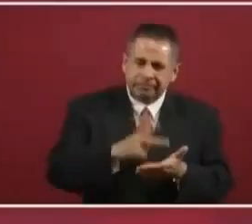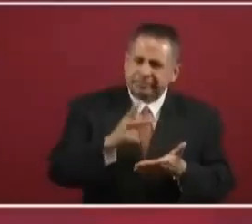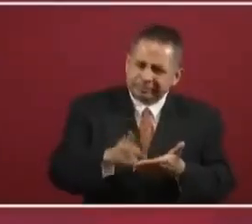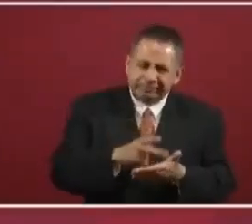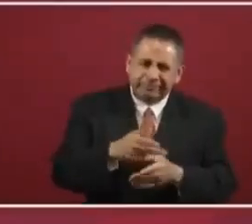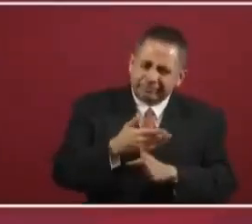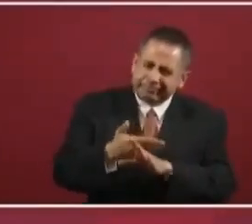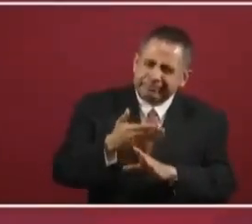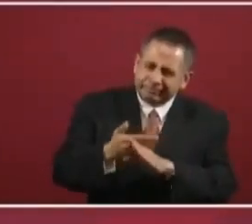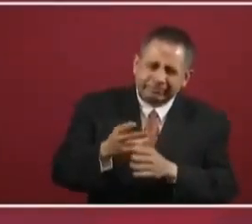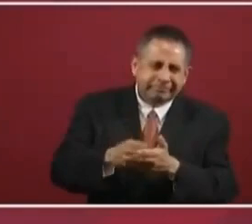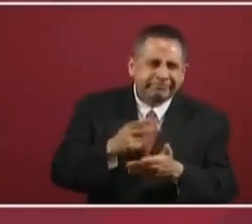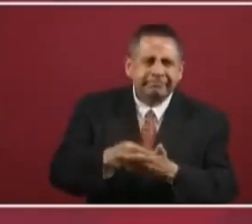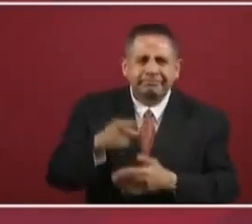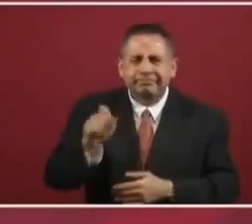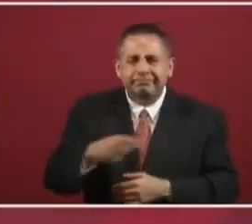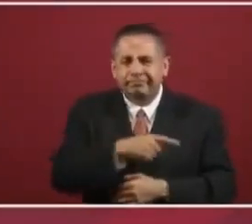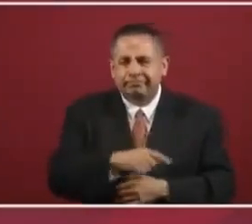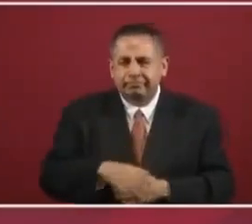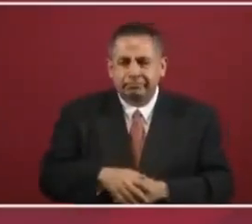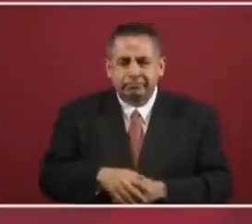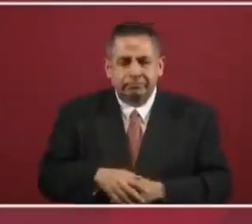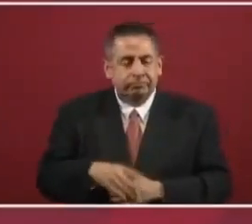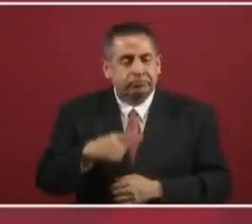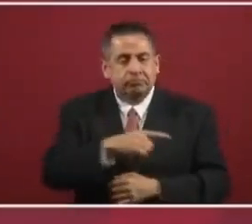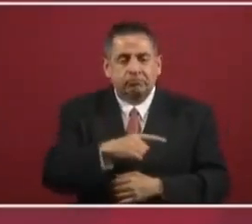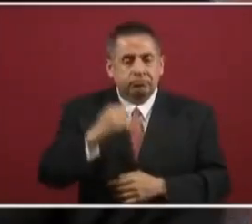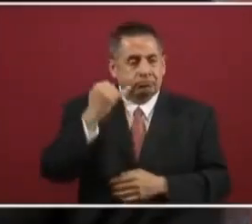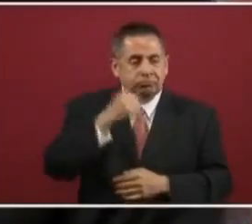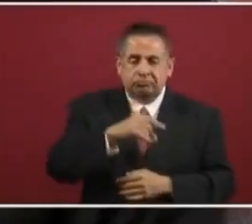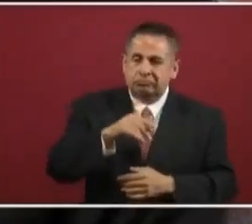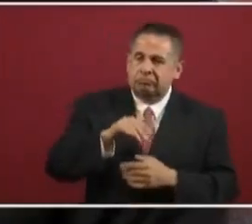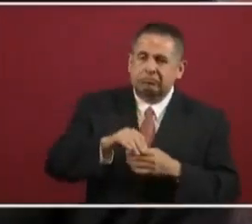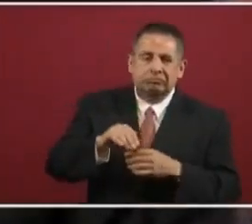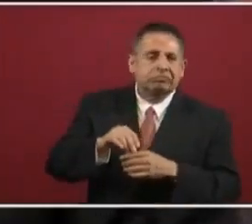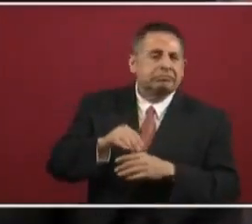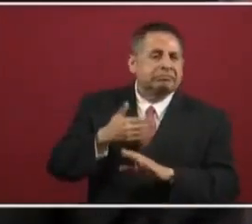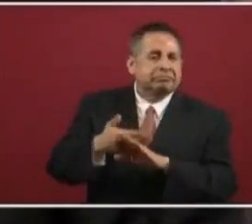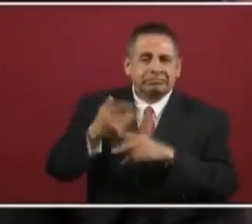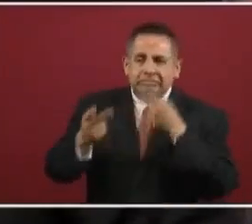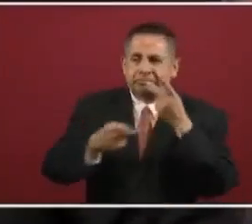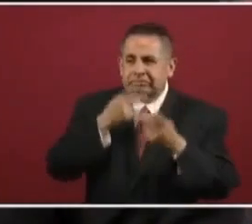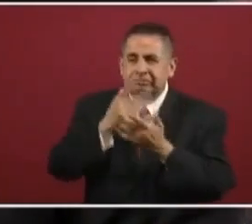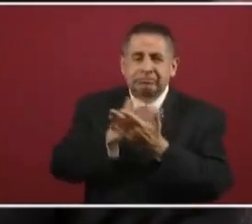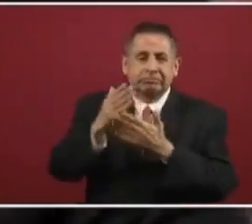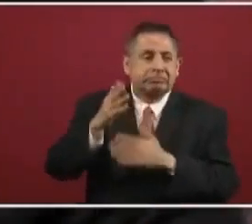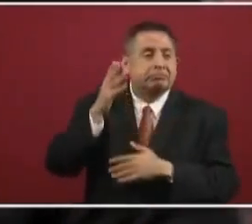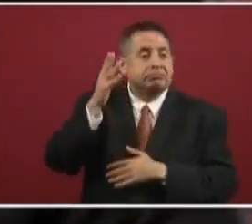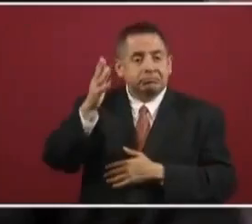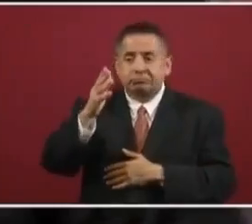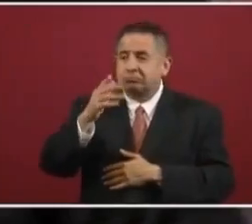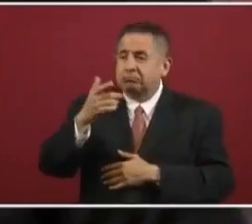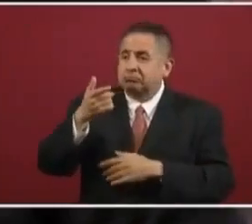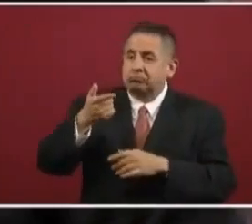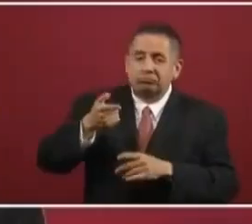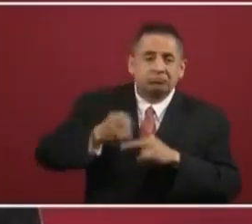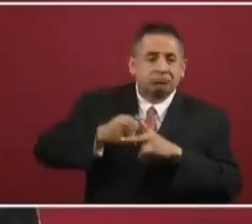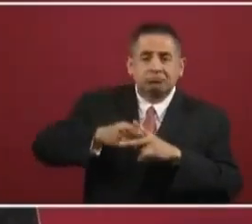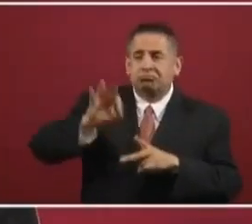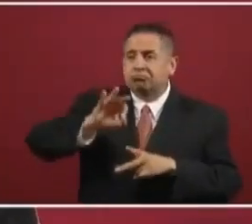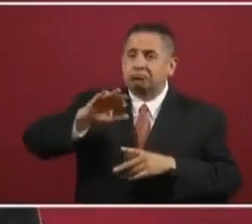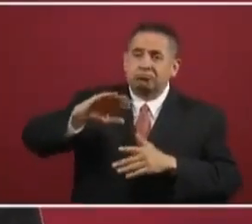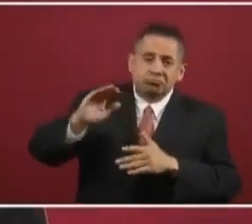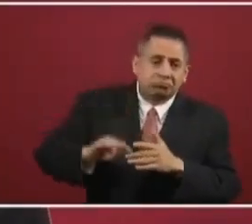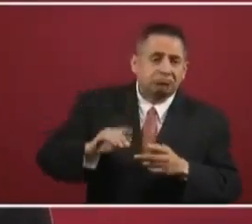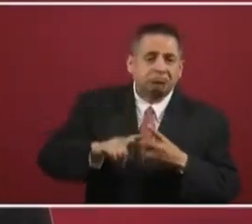y dale de que se bajan los pronósticos de crecimiento un día sí y el otro